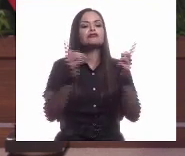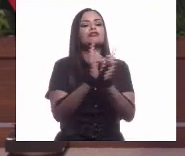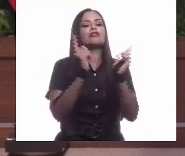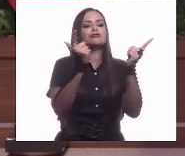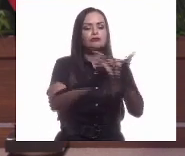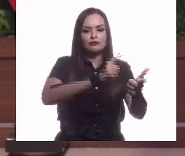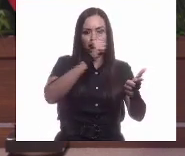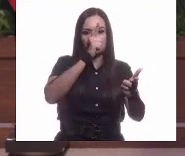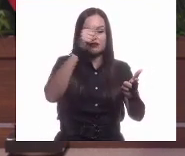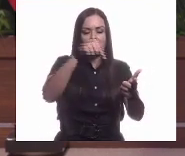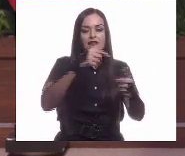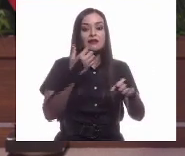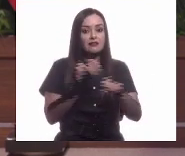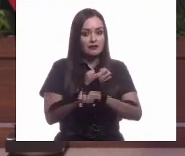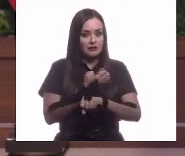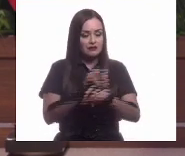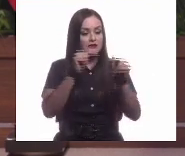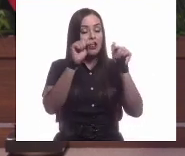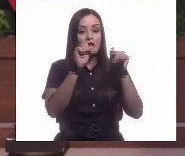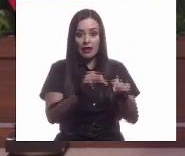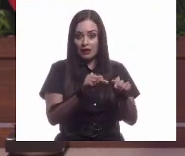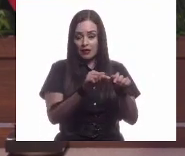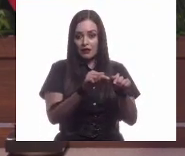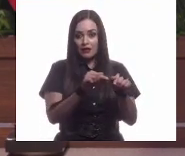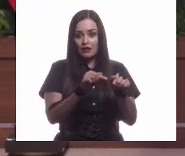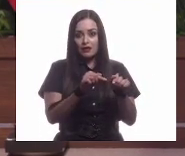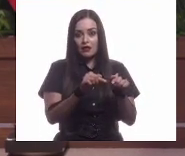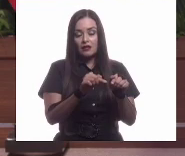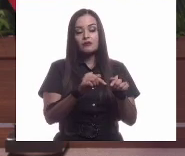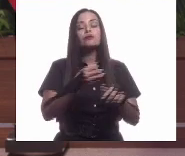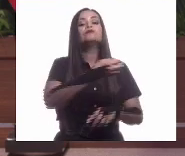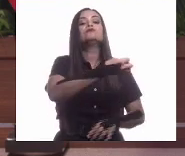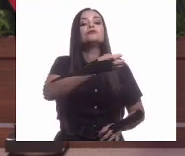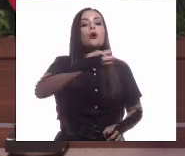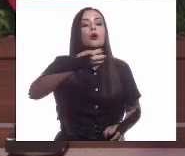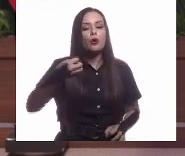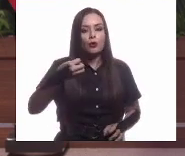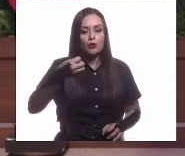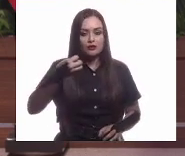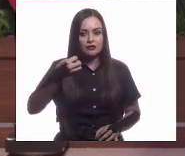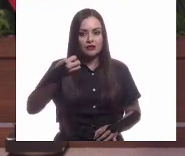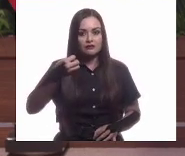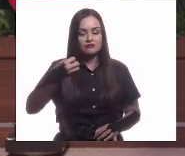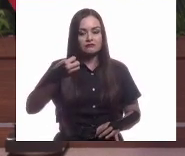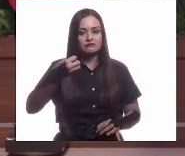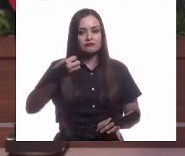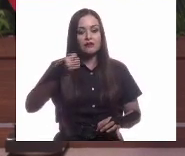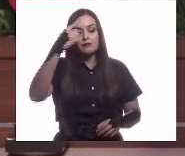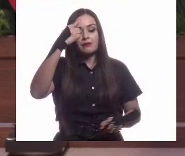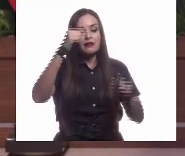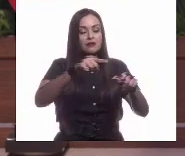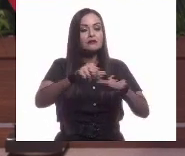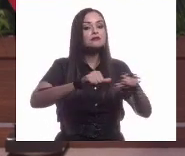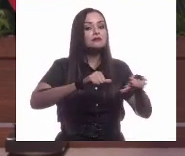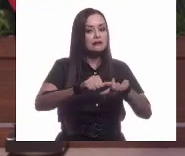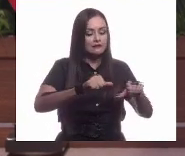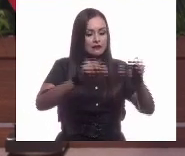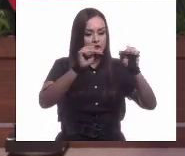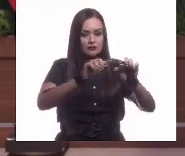de Baja California Sur que fungirá como órgano de coordinación, ejecución y promoción de acciones en la